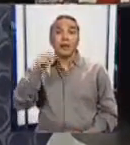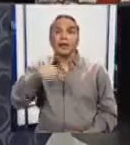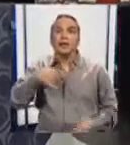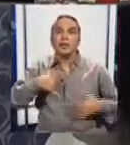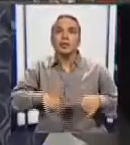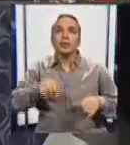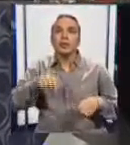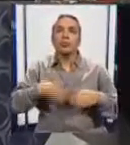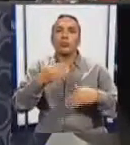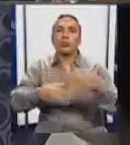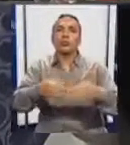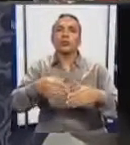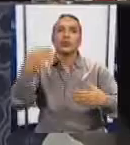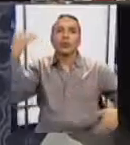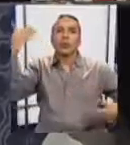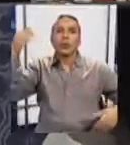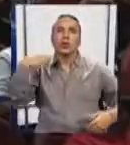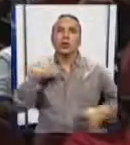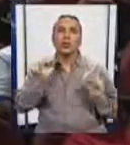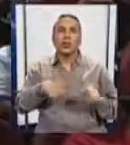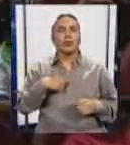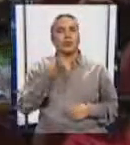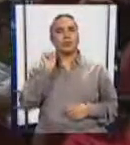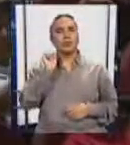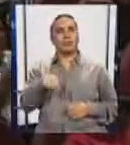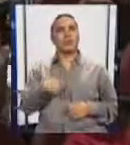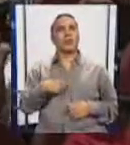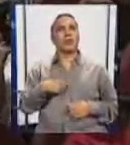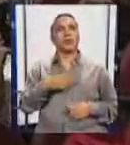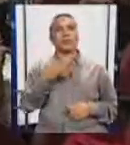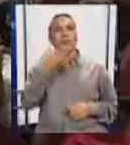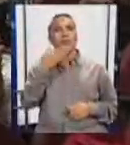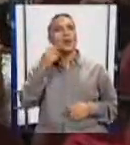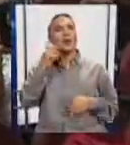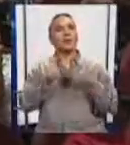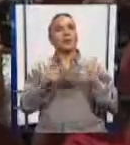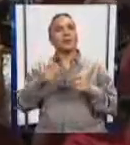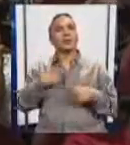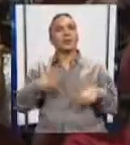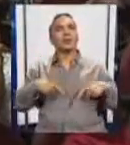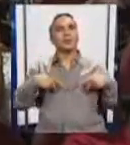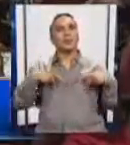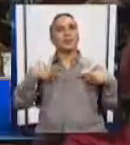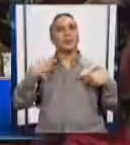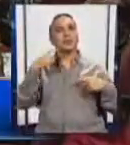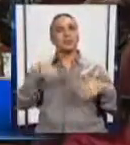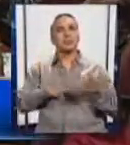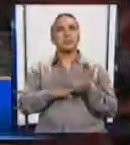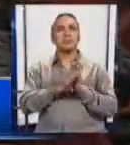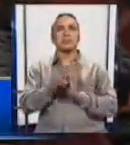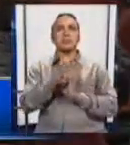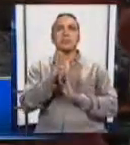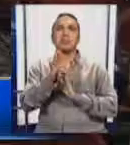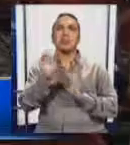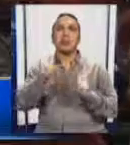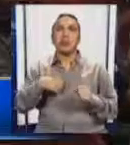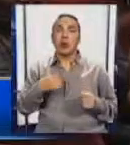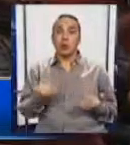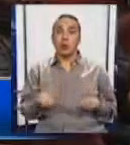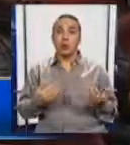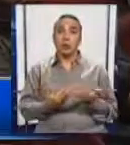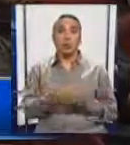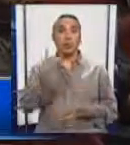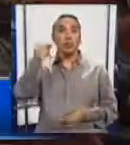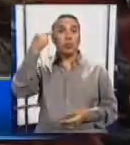al actual proceso político porque ha permitido mejorar la calidad de vida de los pequeños emprendedores. Explicaron que, con el actual gobierno, quienes